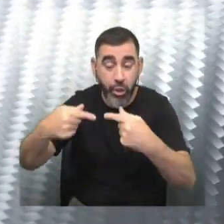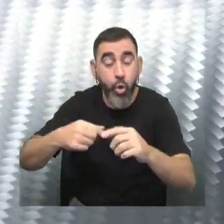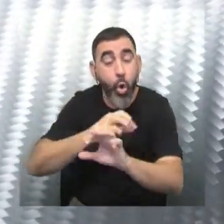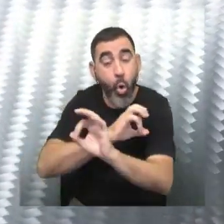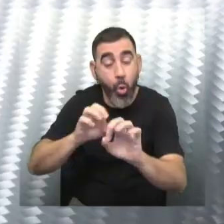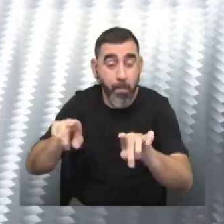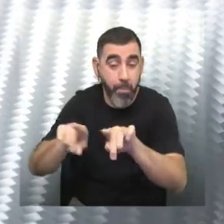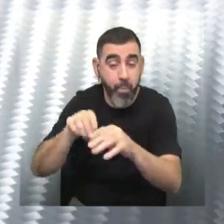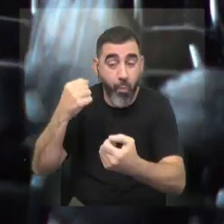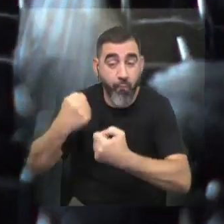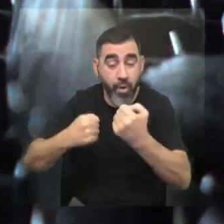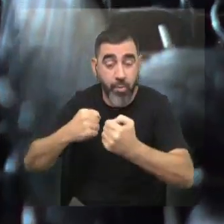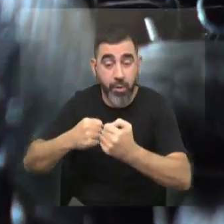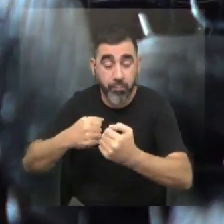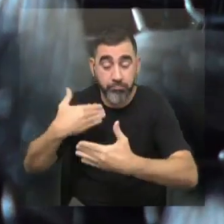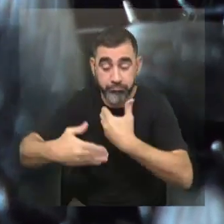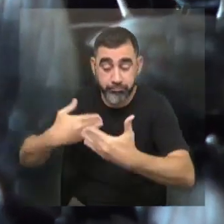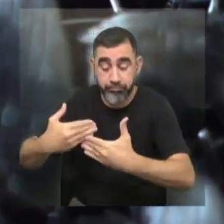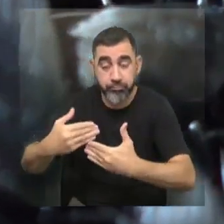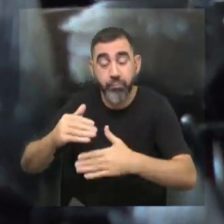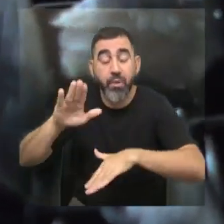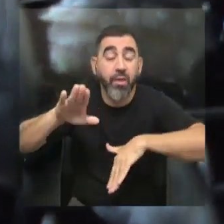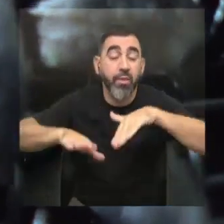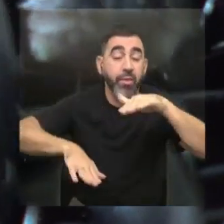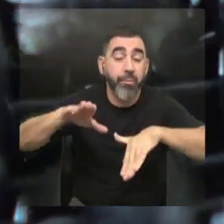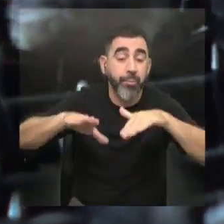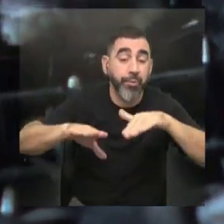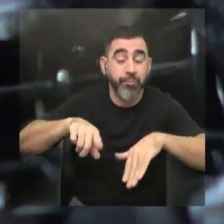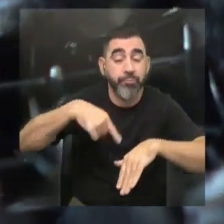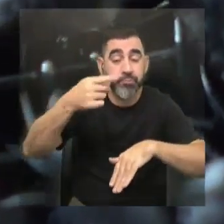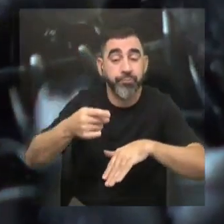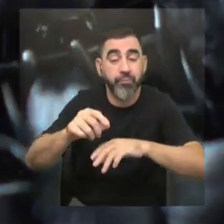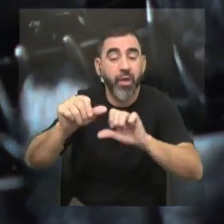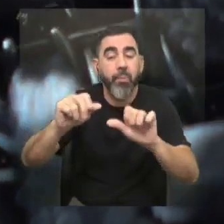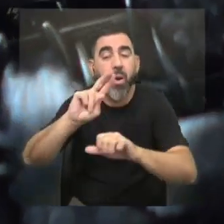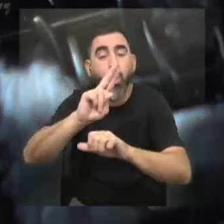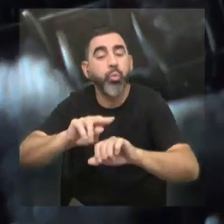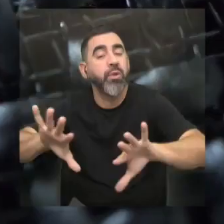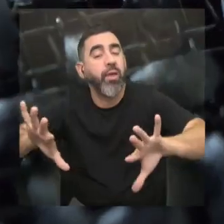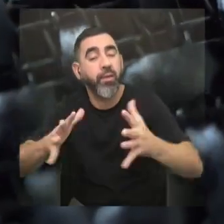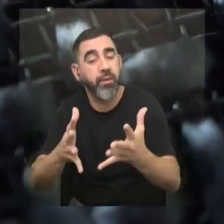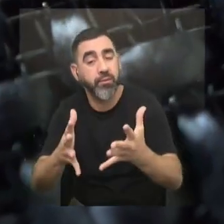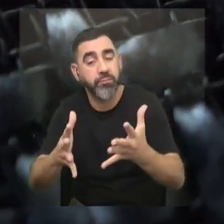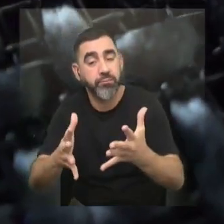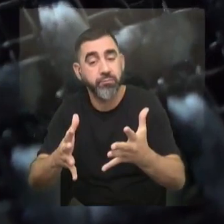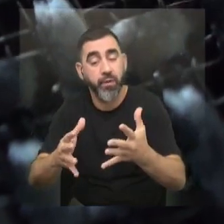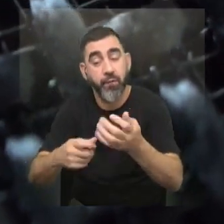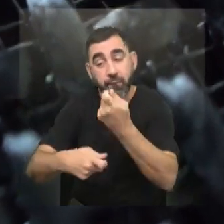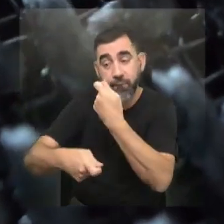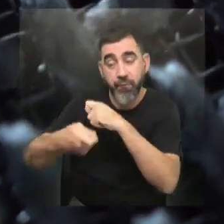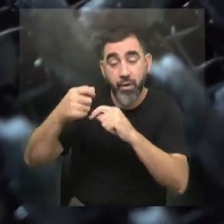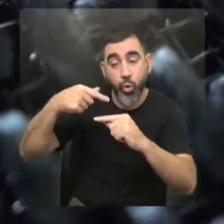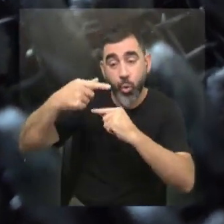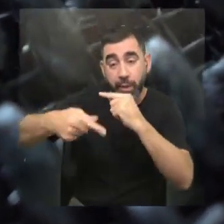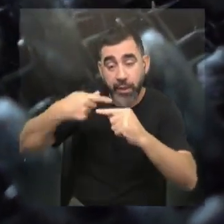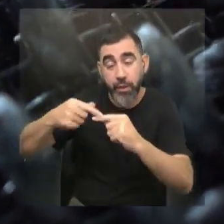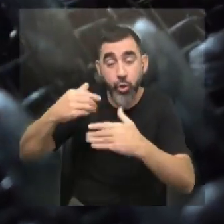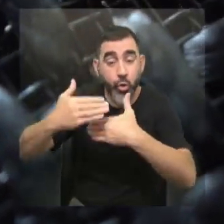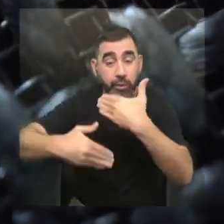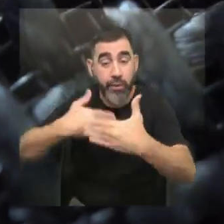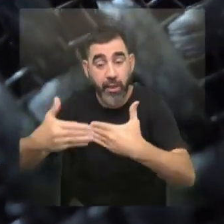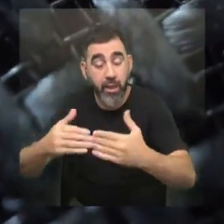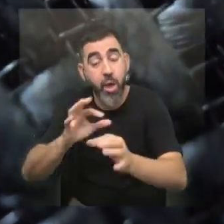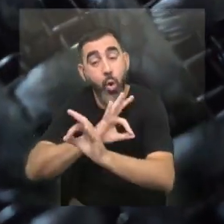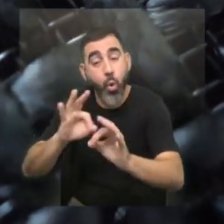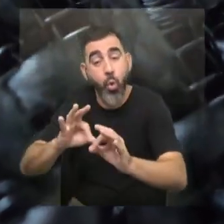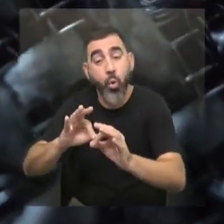propia fábrica los puede tejer. Después, dependiendo un poco de la aplicación, vendo el hilo, vendo la tela o